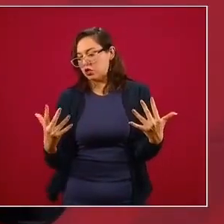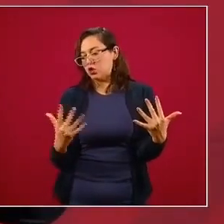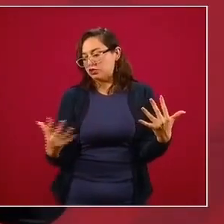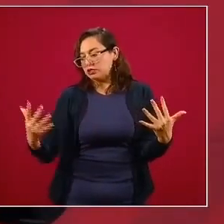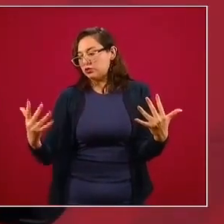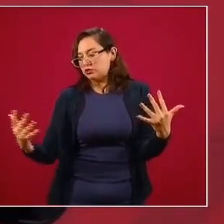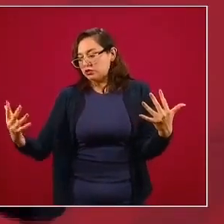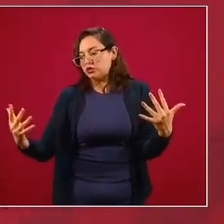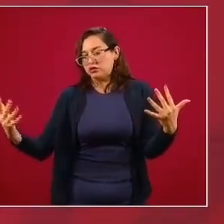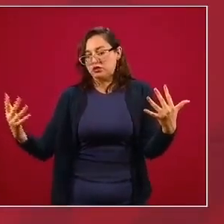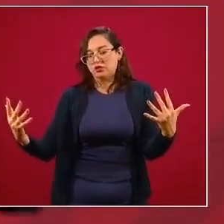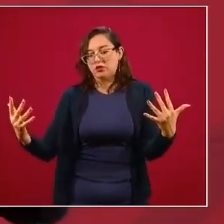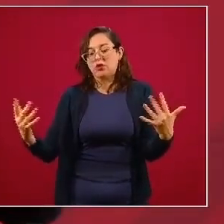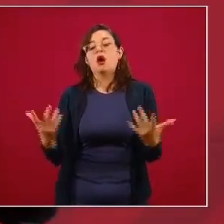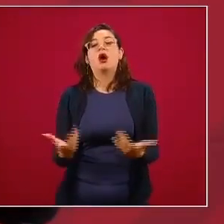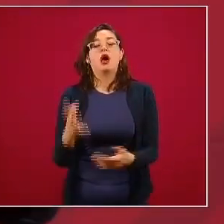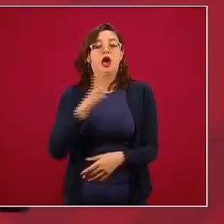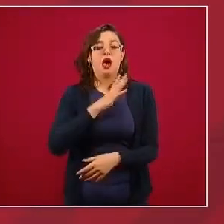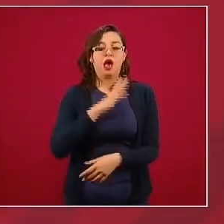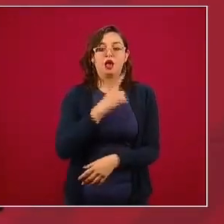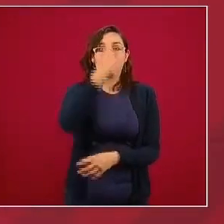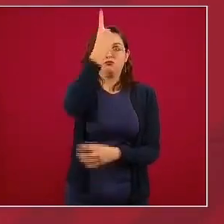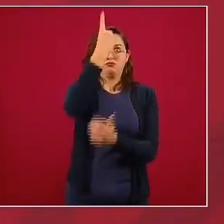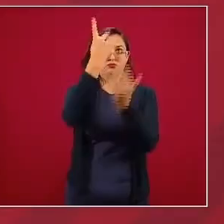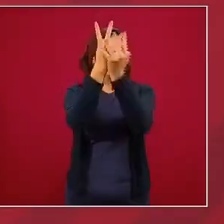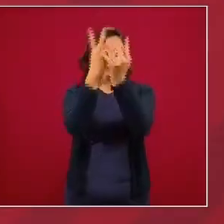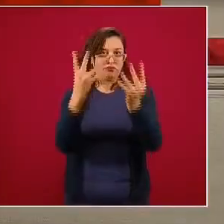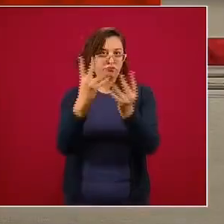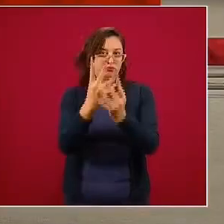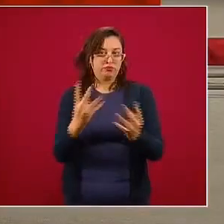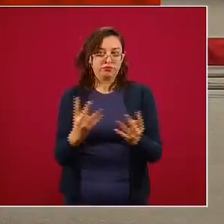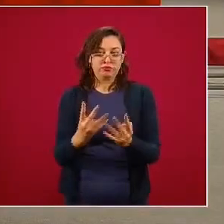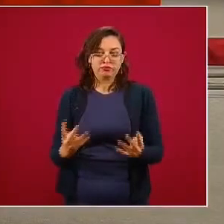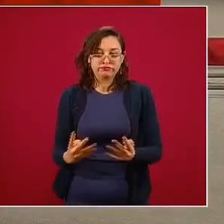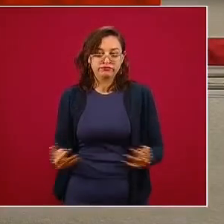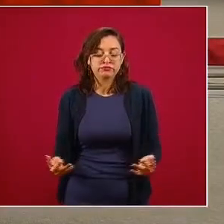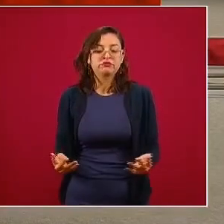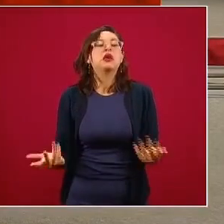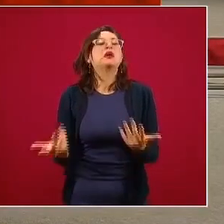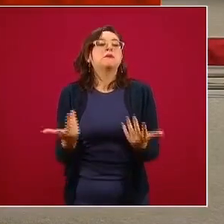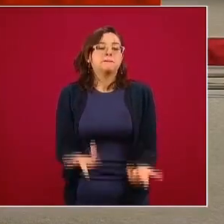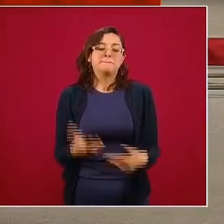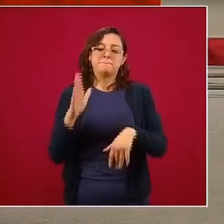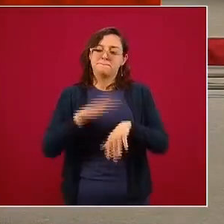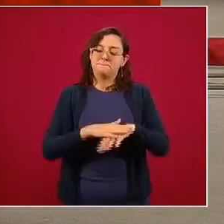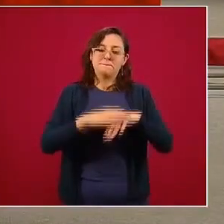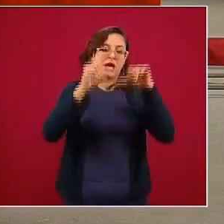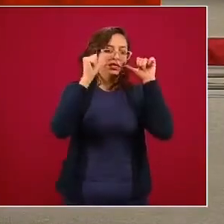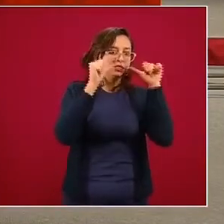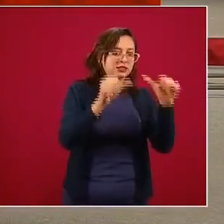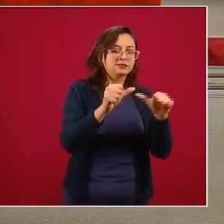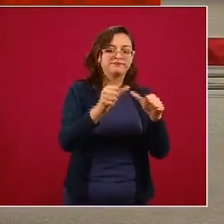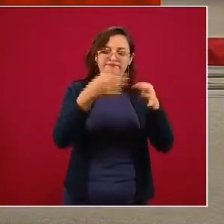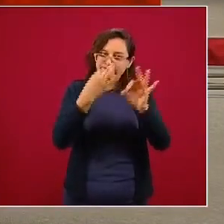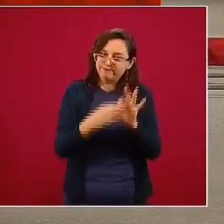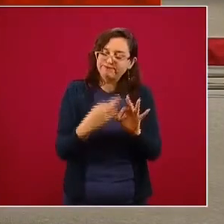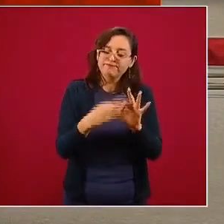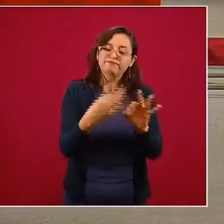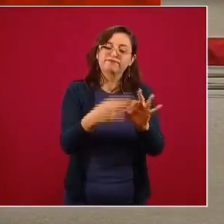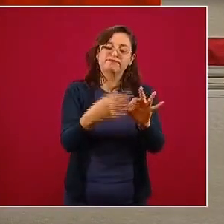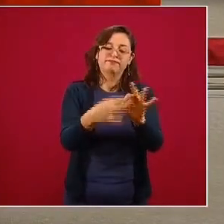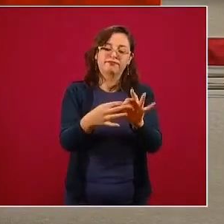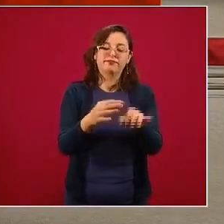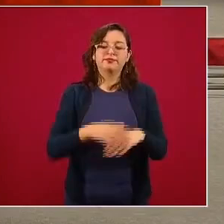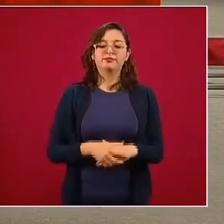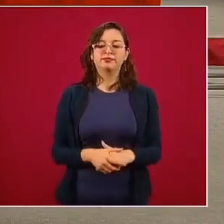menor experiencia aún. Entonces tenemos una pirámide y reproduciendo estas pirámides se logró hacer mucho más eficiente